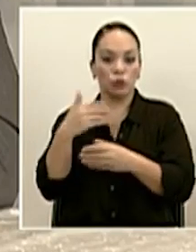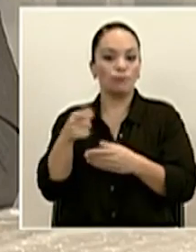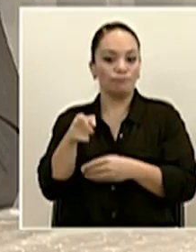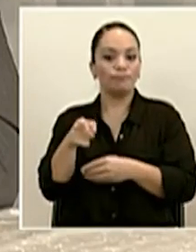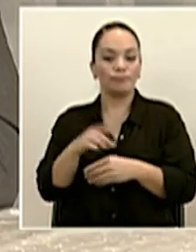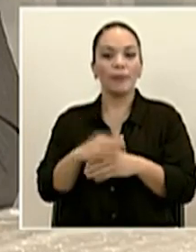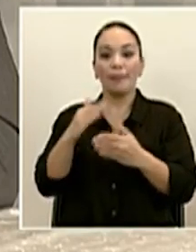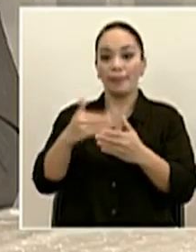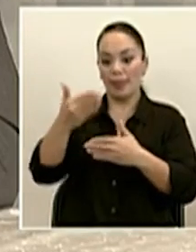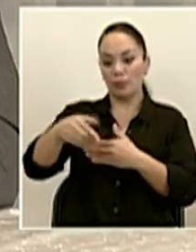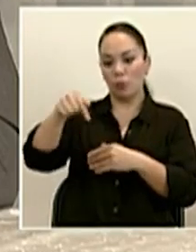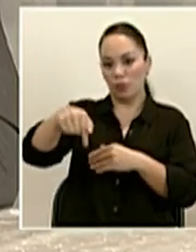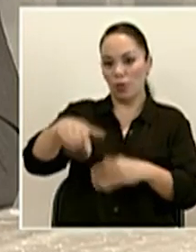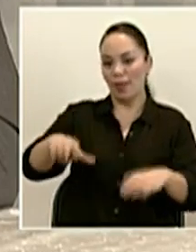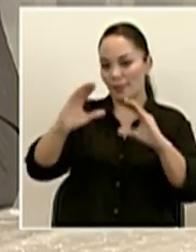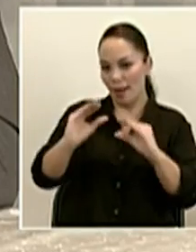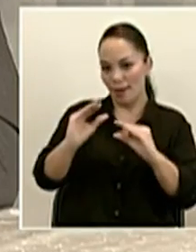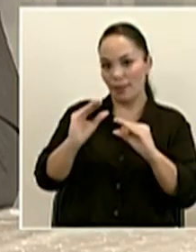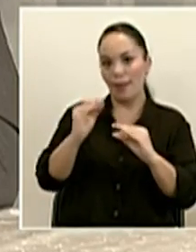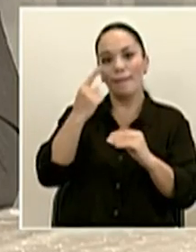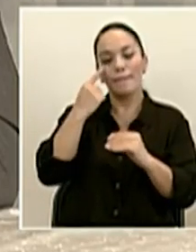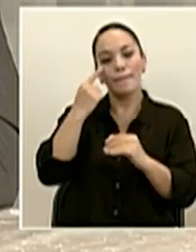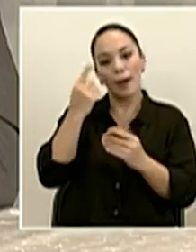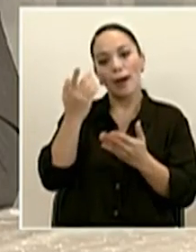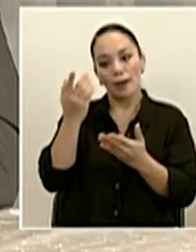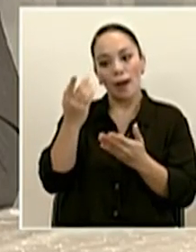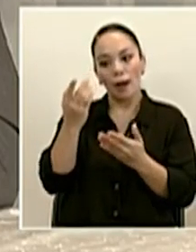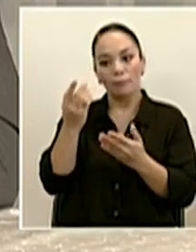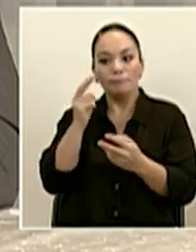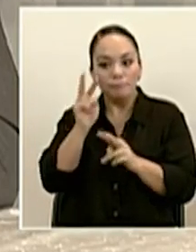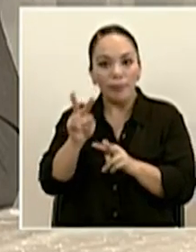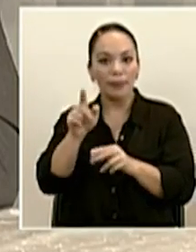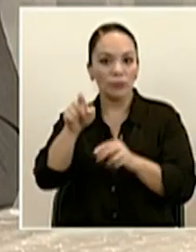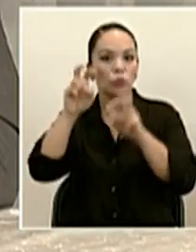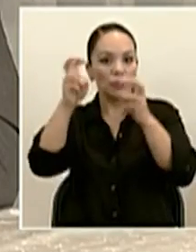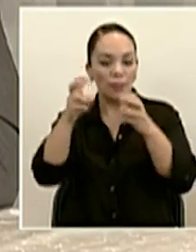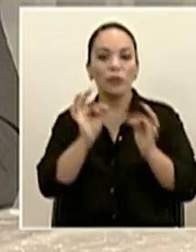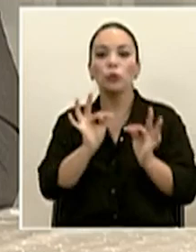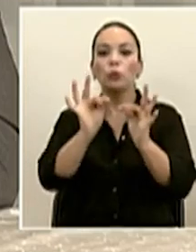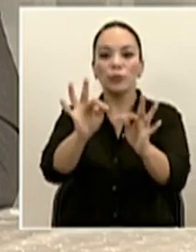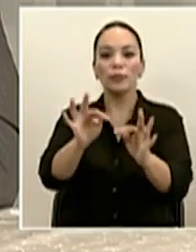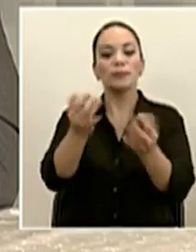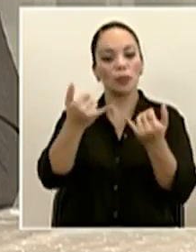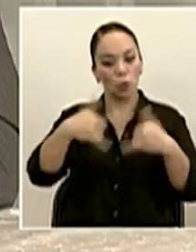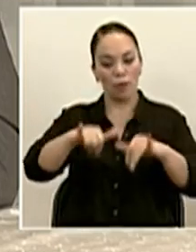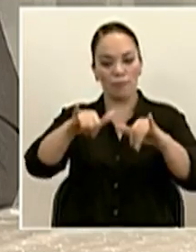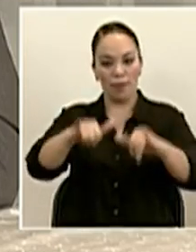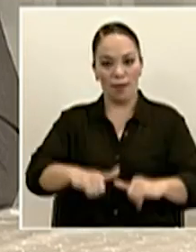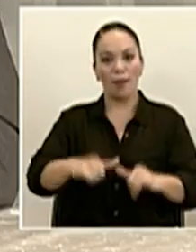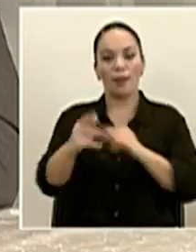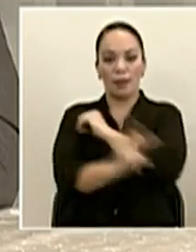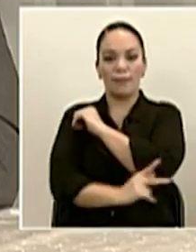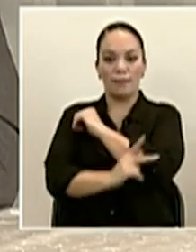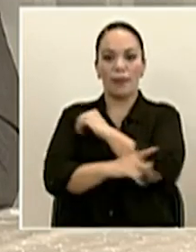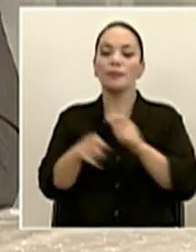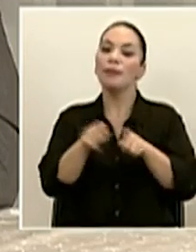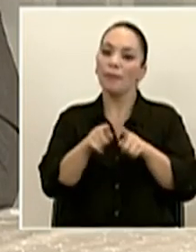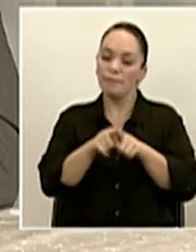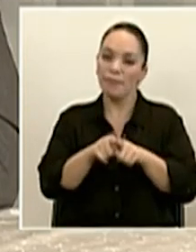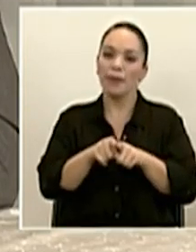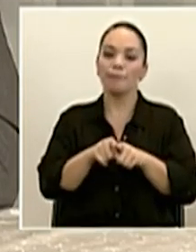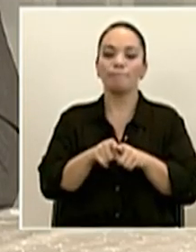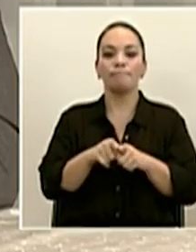esta conferencia de prensa para el conocimiento, sobre todo en aquellos turistas que permanecen en el país. También me complace decir